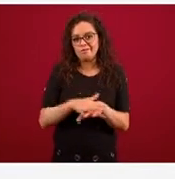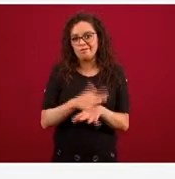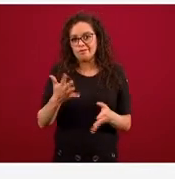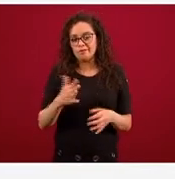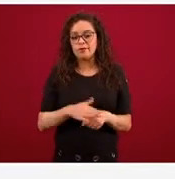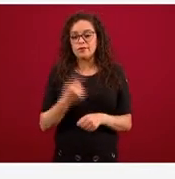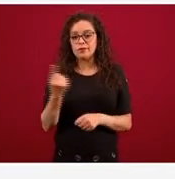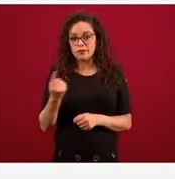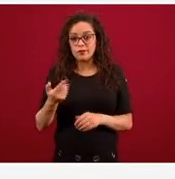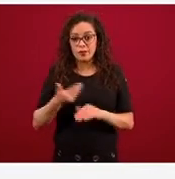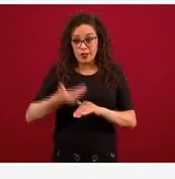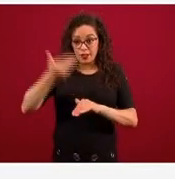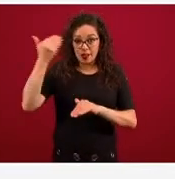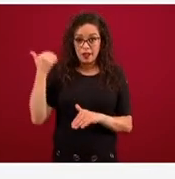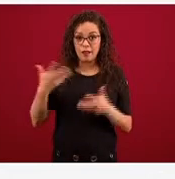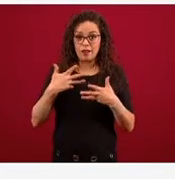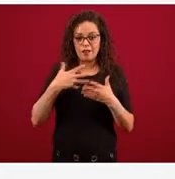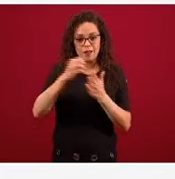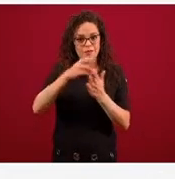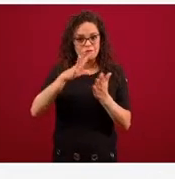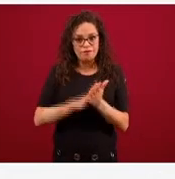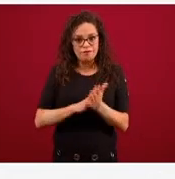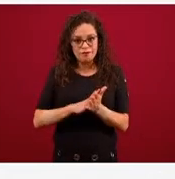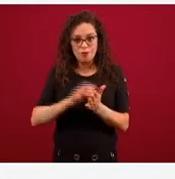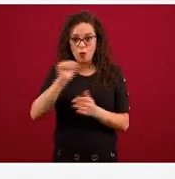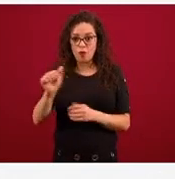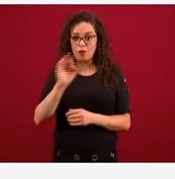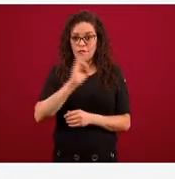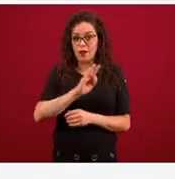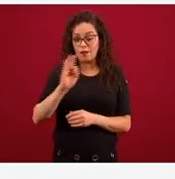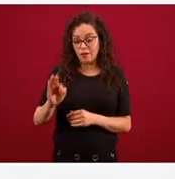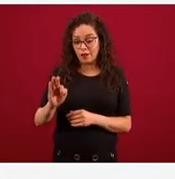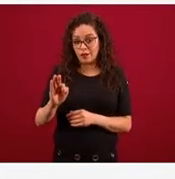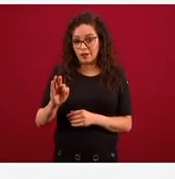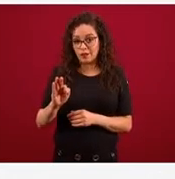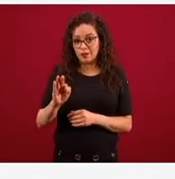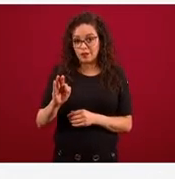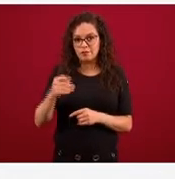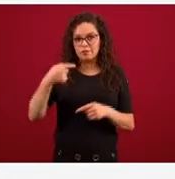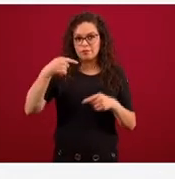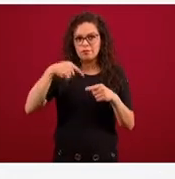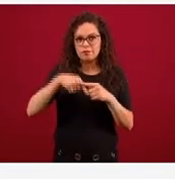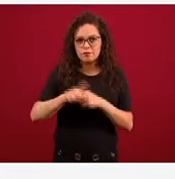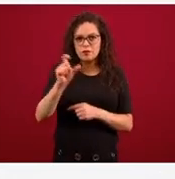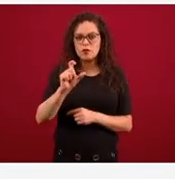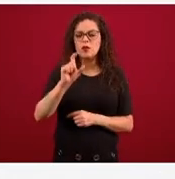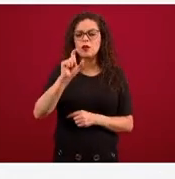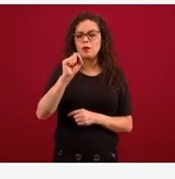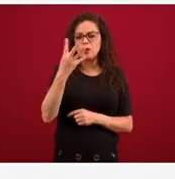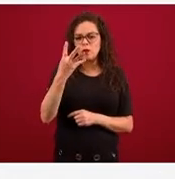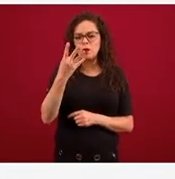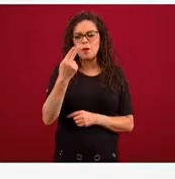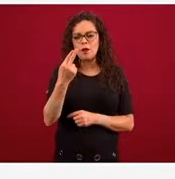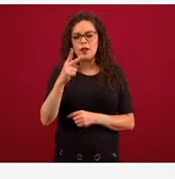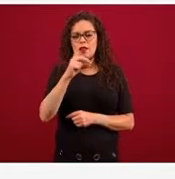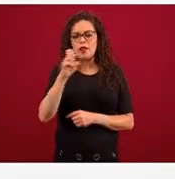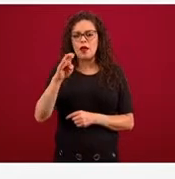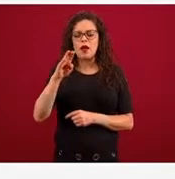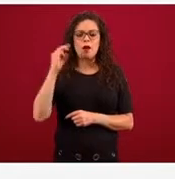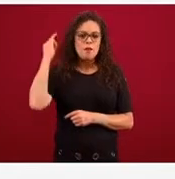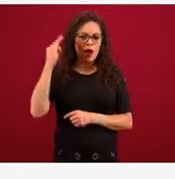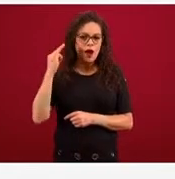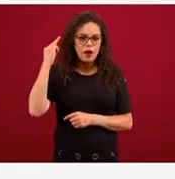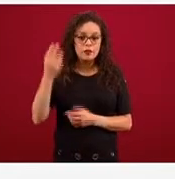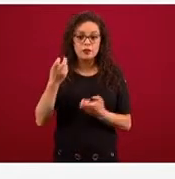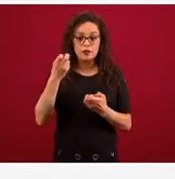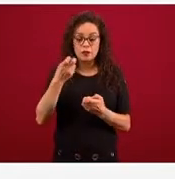to tendencia que change. en su momento podemos observar ya Now desde we el can see since the 24th 24, from 25 de March marzo en up until adelante, now, you que ha can sido see una that